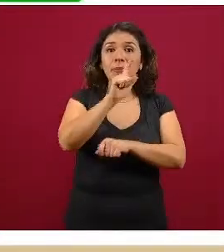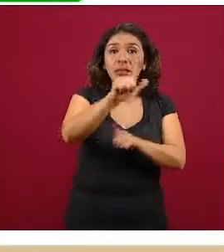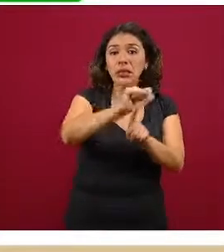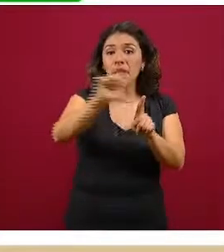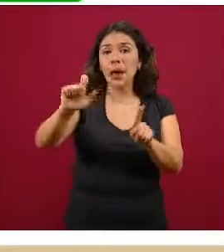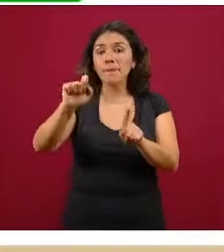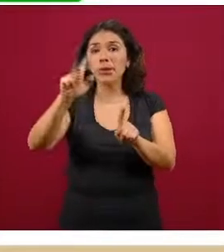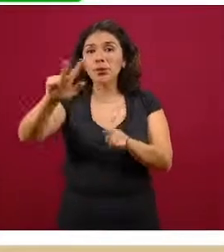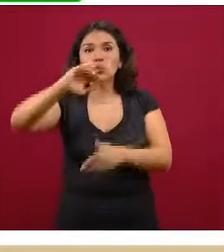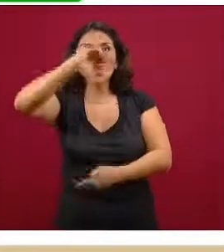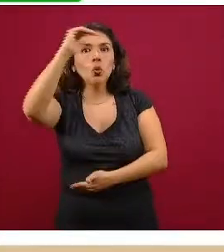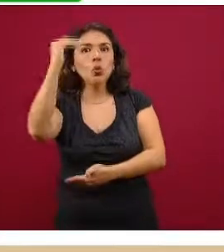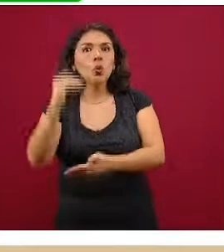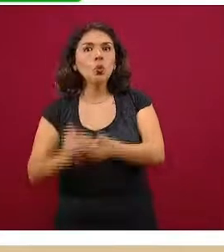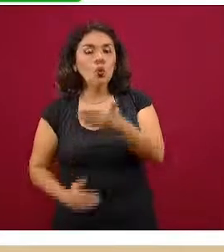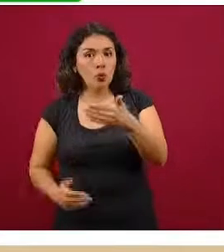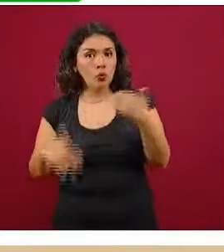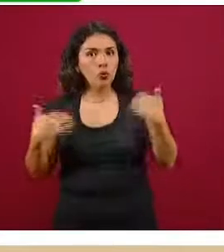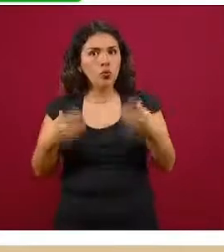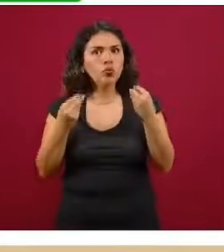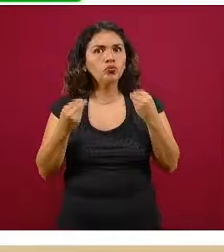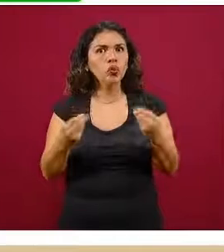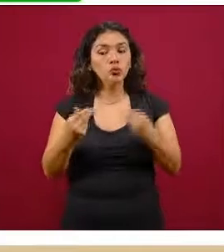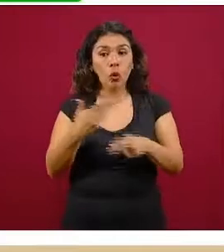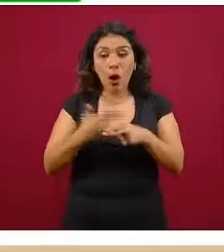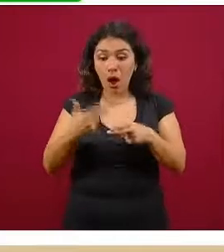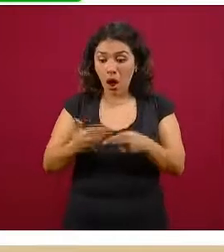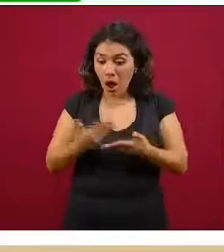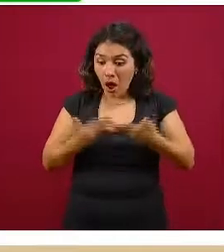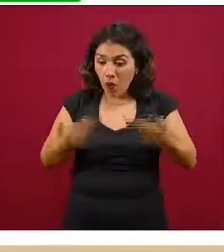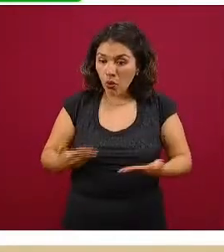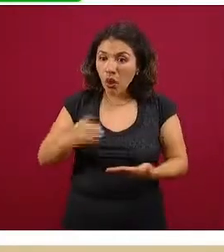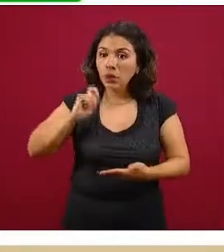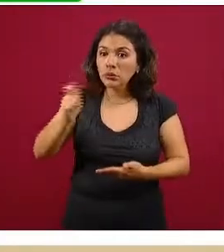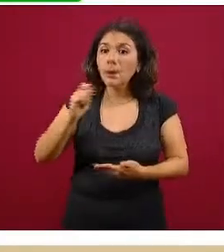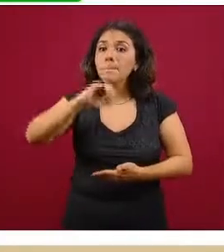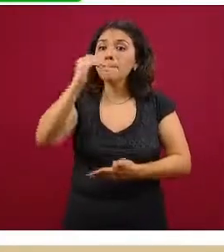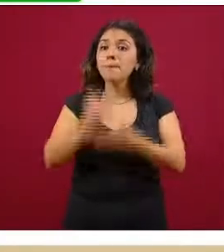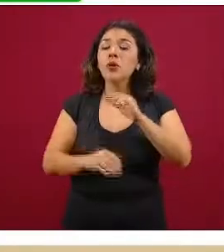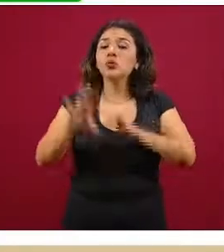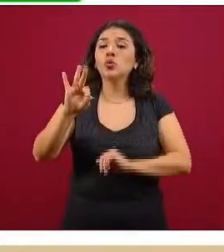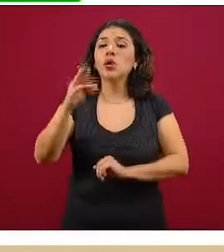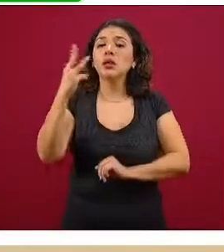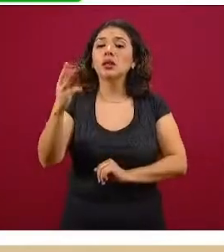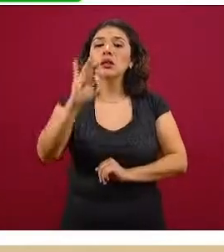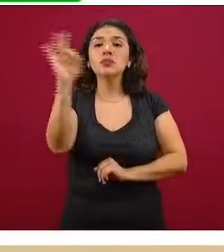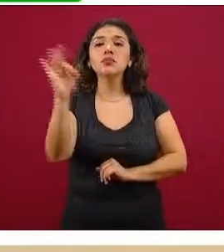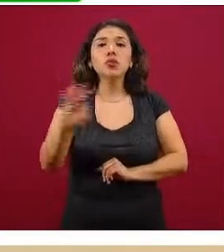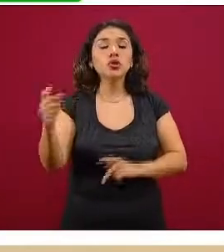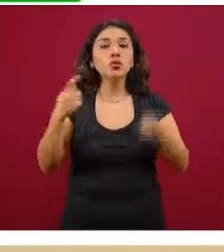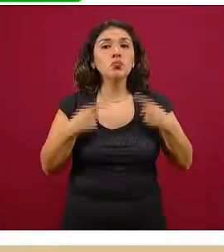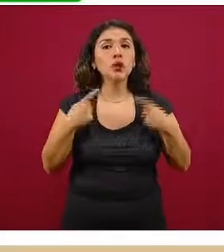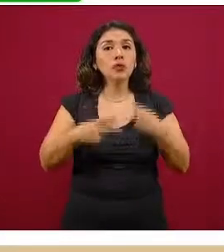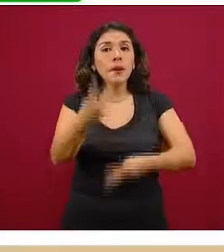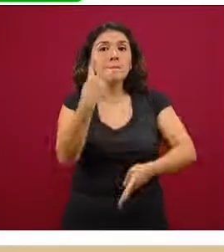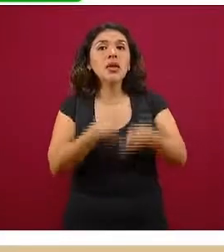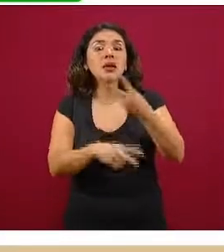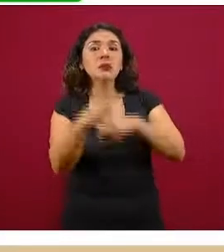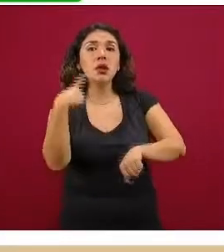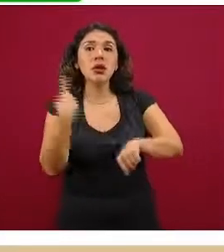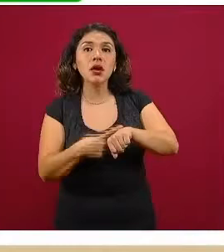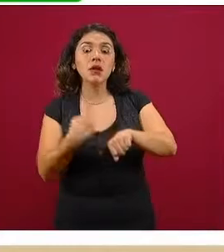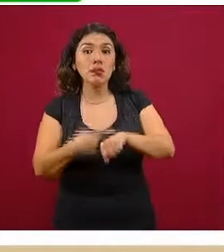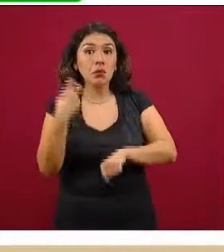28 hay un descenso importante que hasta el día de hoy es de menos 43%. %, siendo